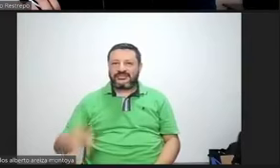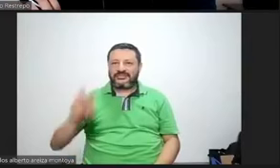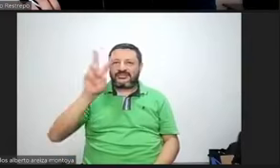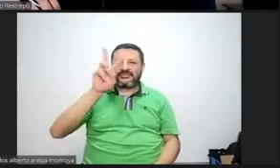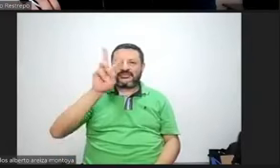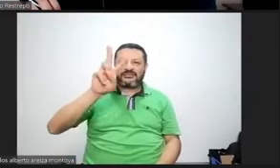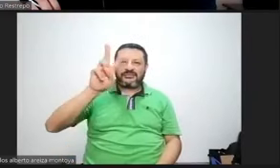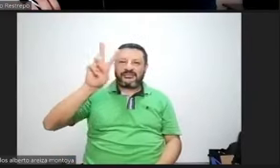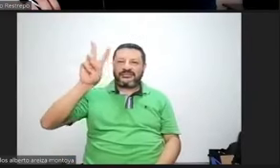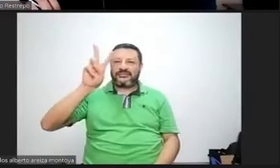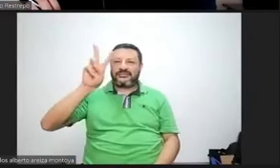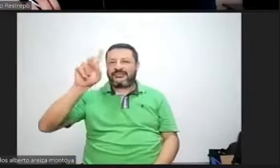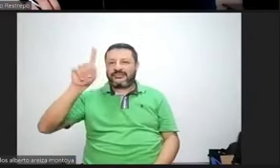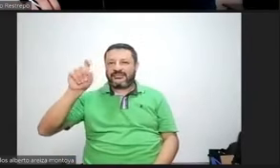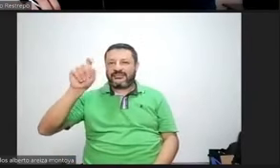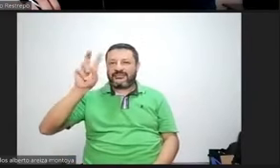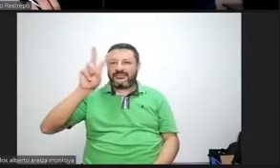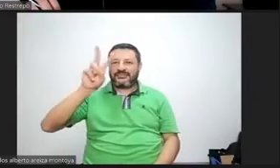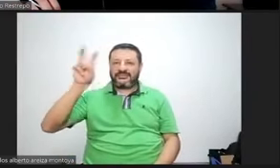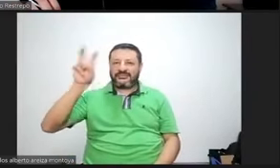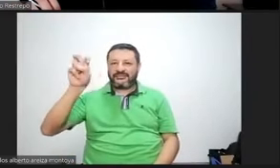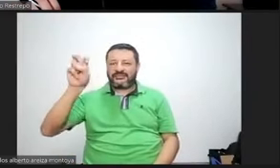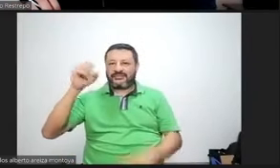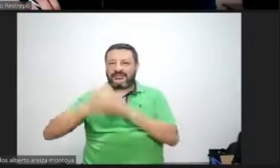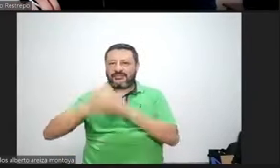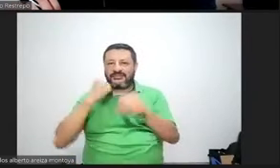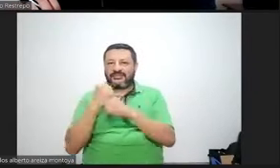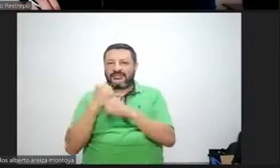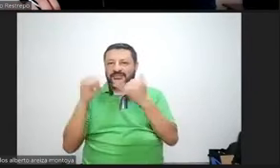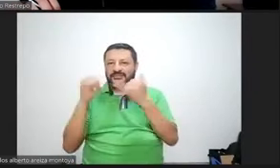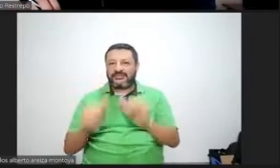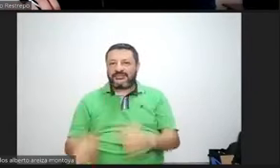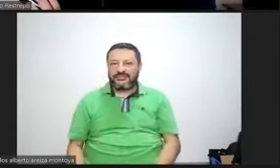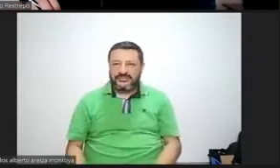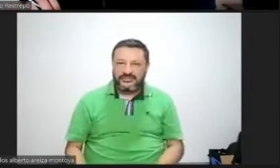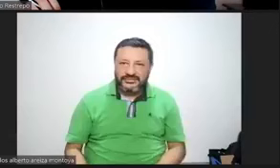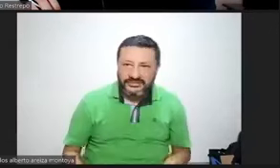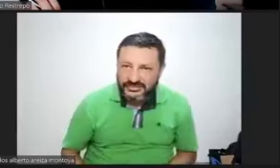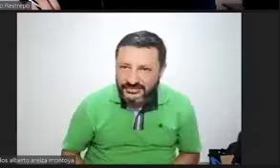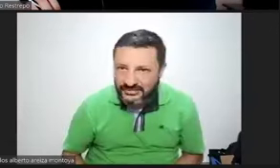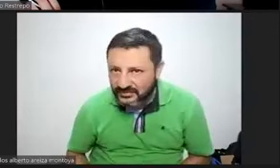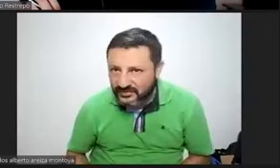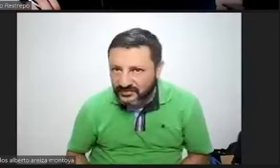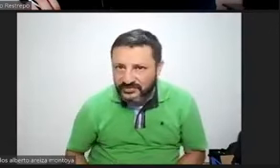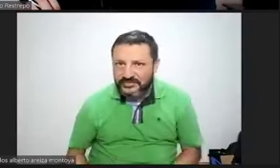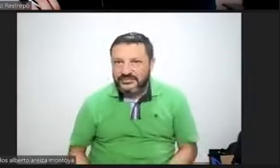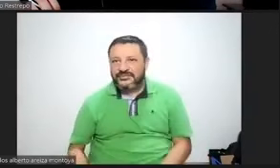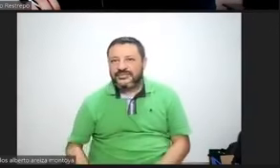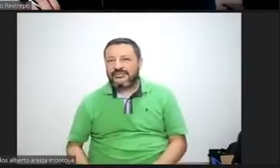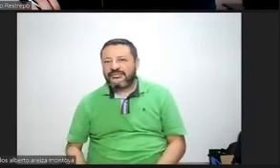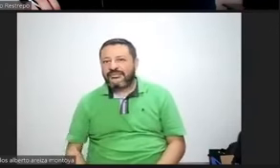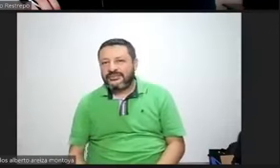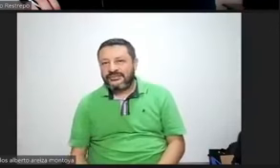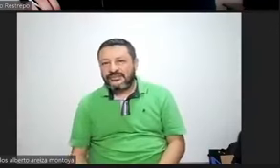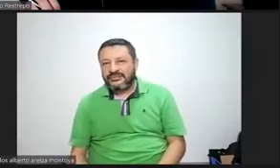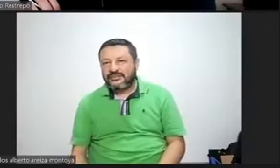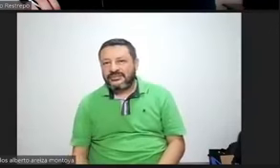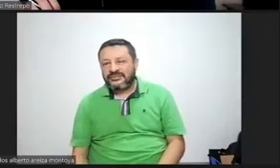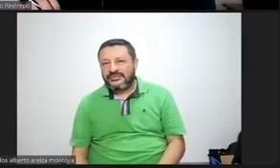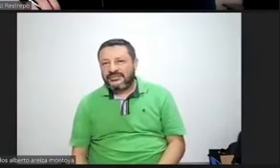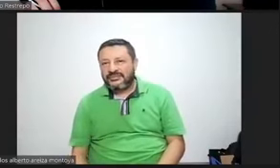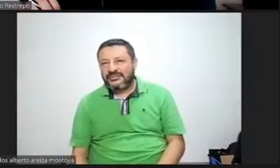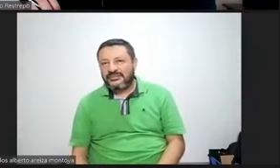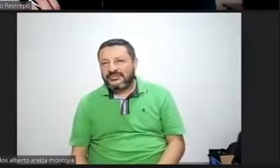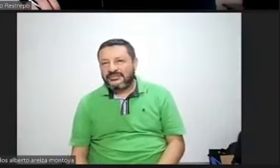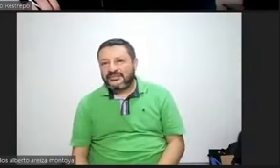26 años. O sea, ya estaba como culminando su carrera. O sea, ya era como que eso era como lo último. Entonces sí, me pareció